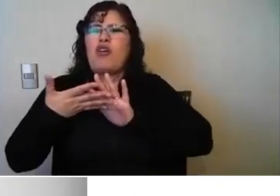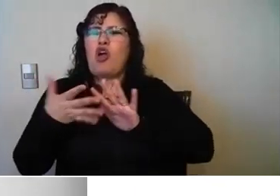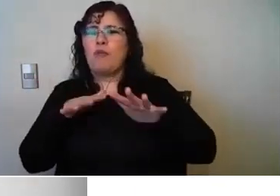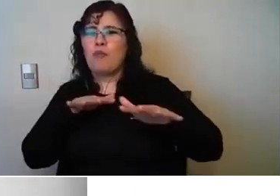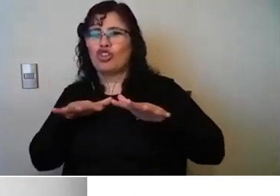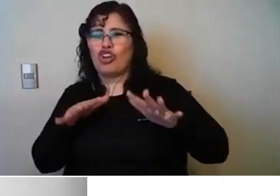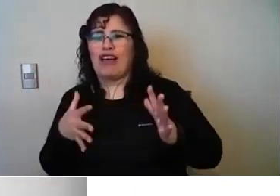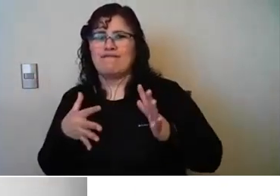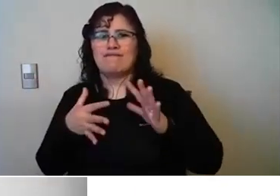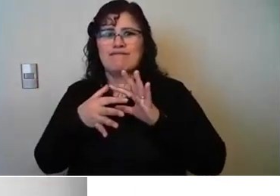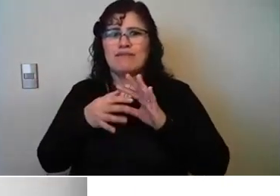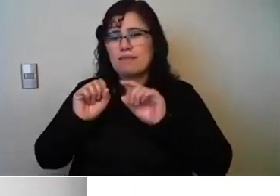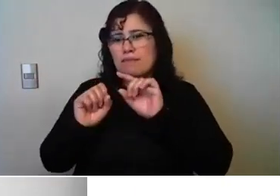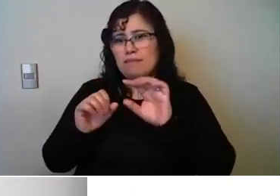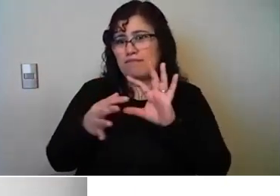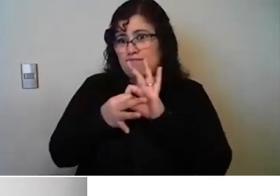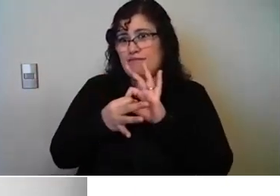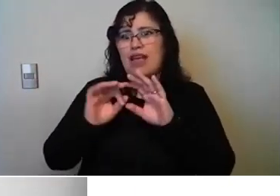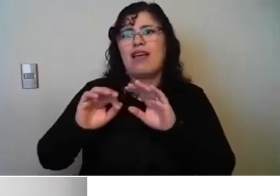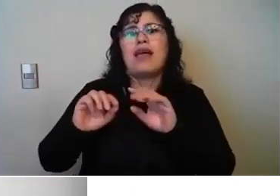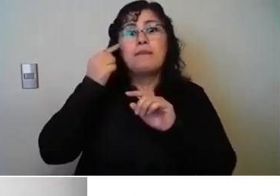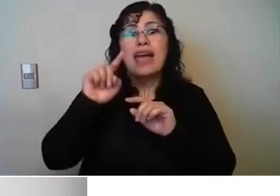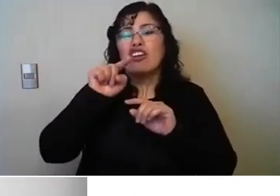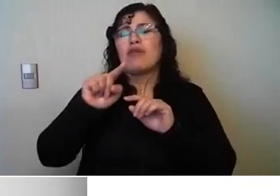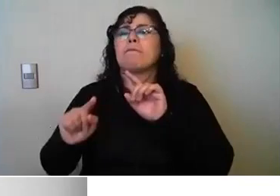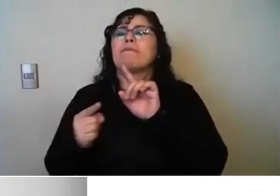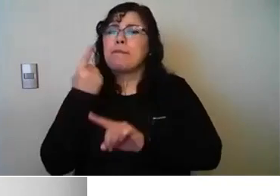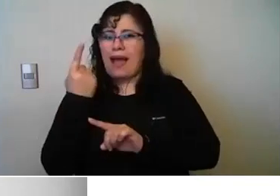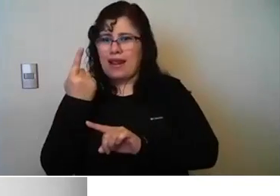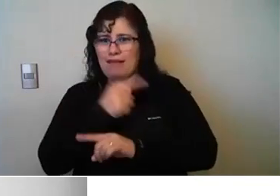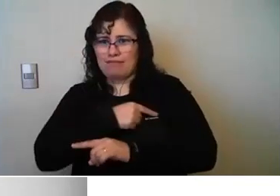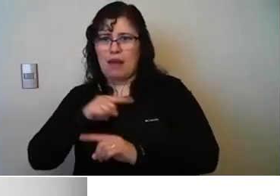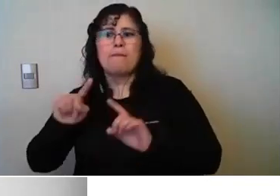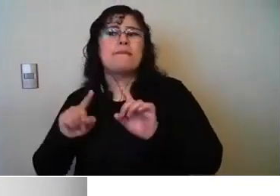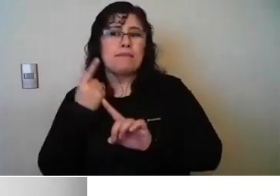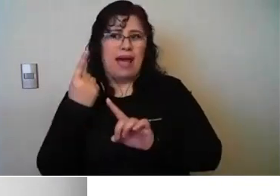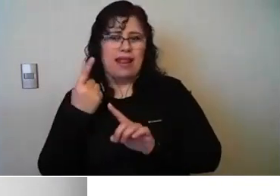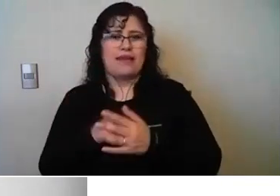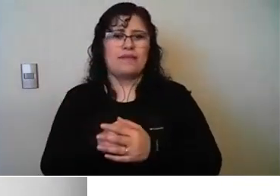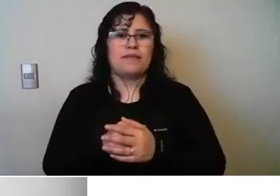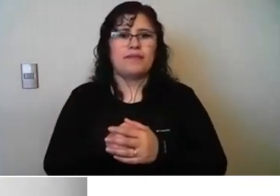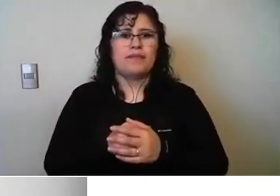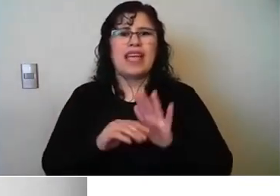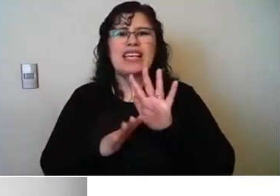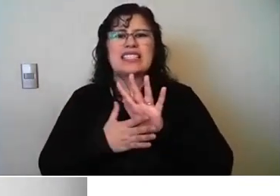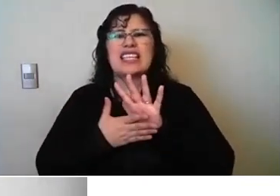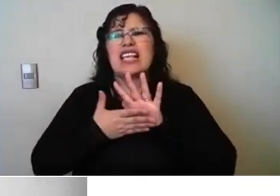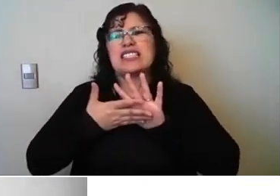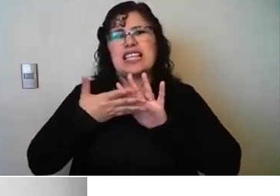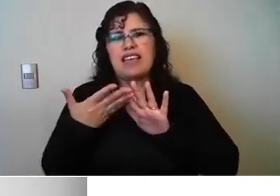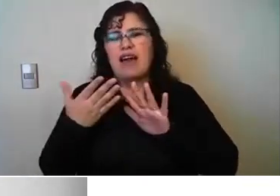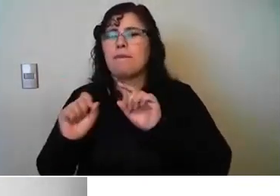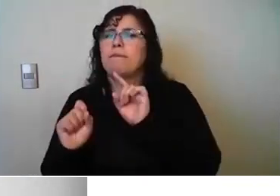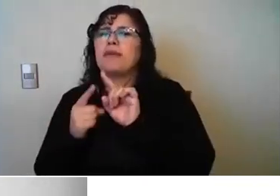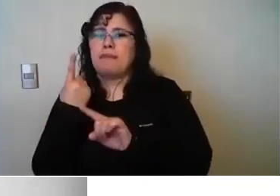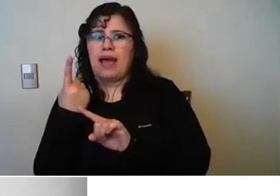sensitiva primaria. ¿Sí? Área motora primaria, área sensitiva